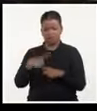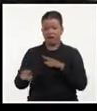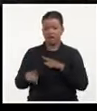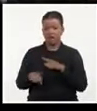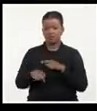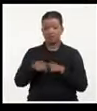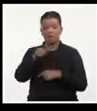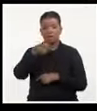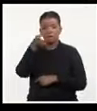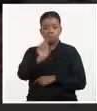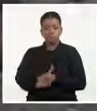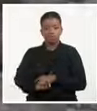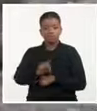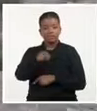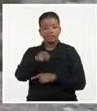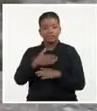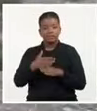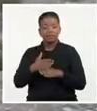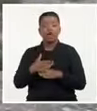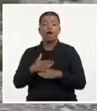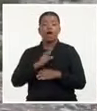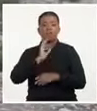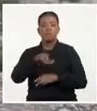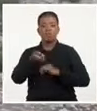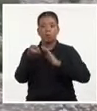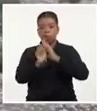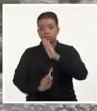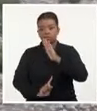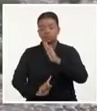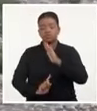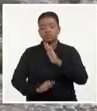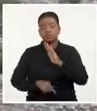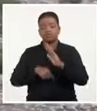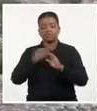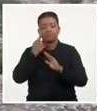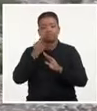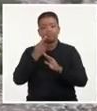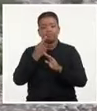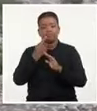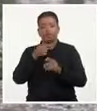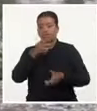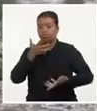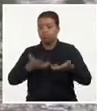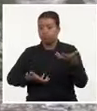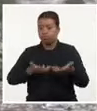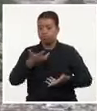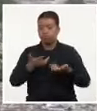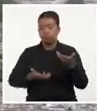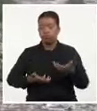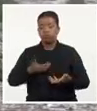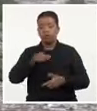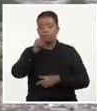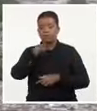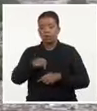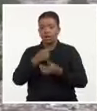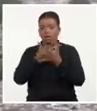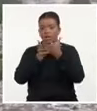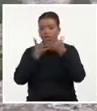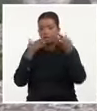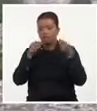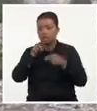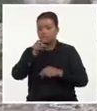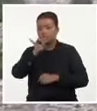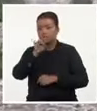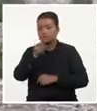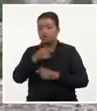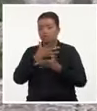estaba sucediendo esta catástrofe tremenda. Nos enteramos ahora en la mañana, bien temprano, de esta desgracia, personas desaparecidas, de la gente